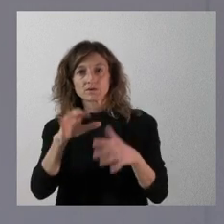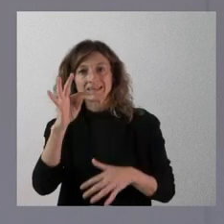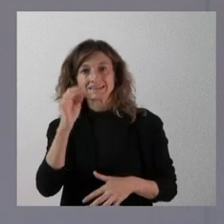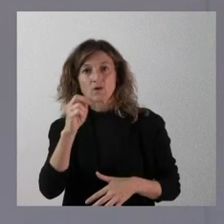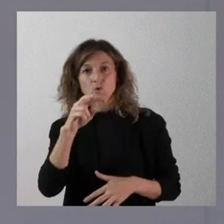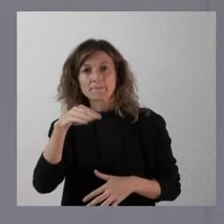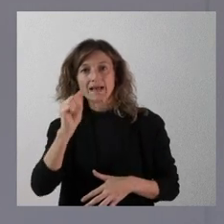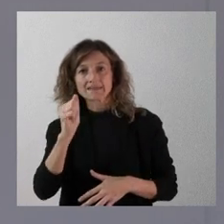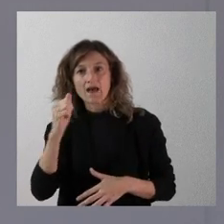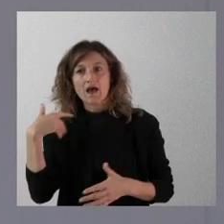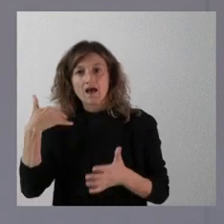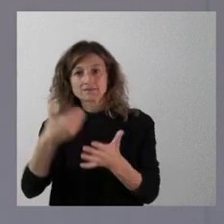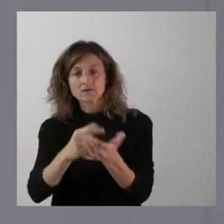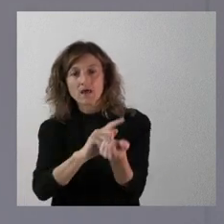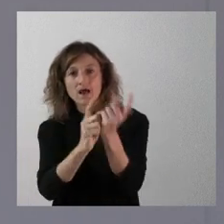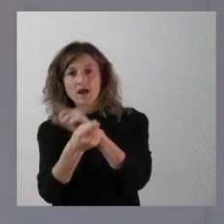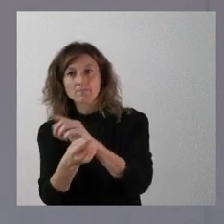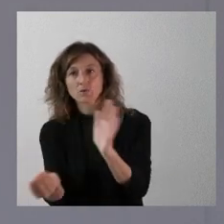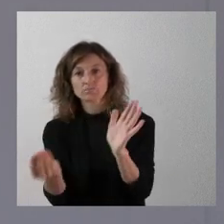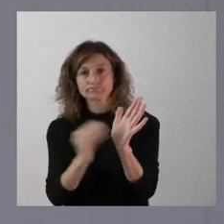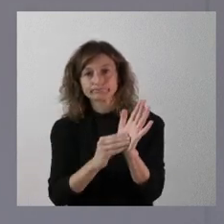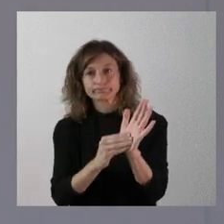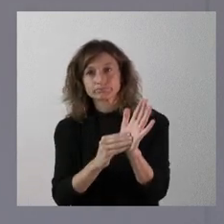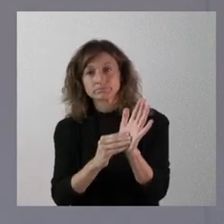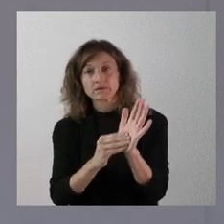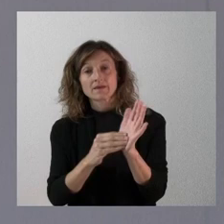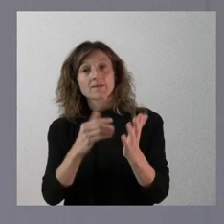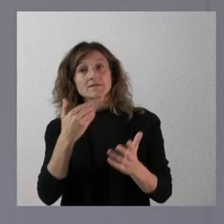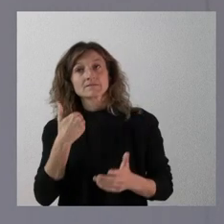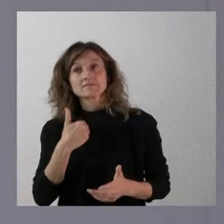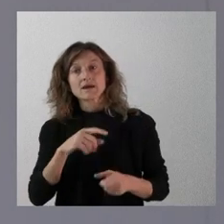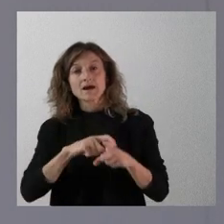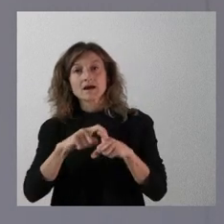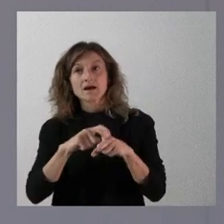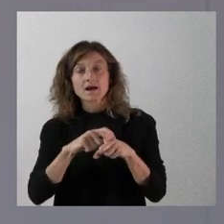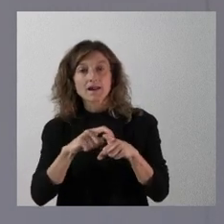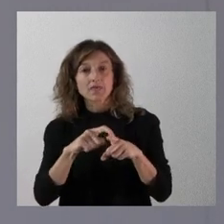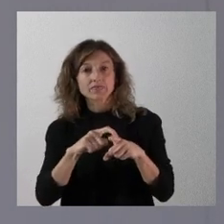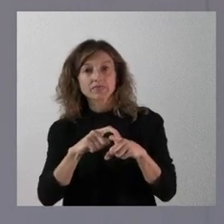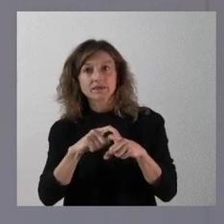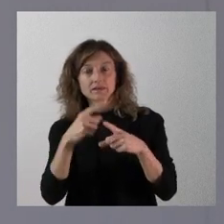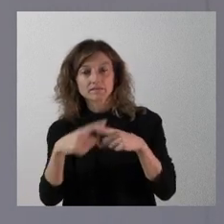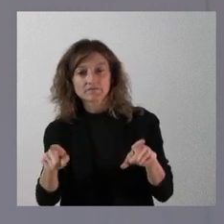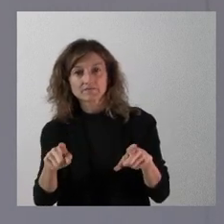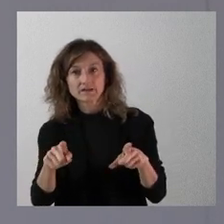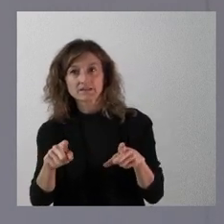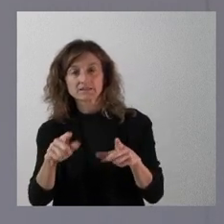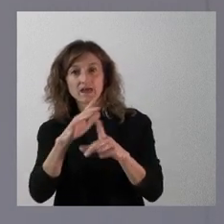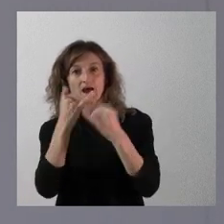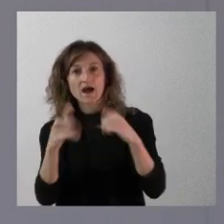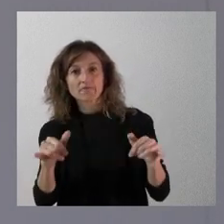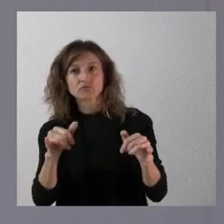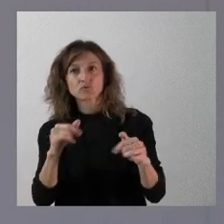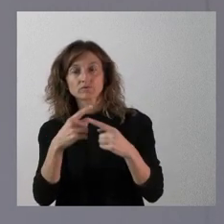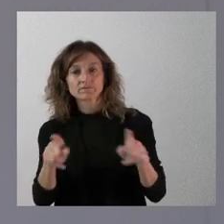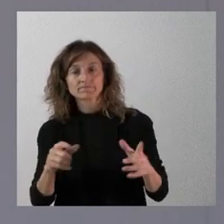que existía hasta el momento que deja de ser entregado con carácter diferente en un acto distinto